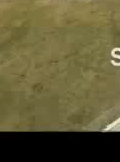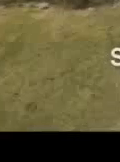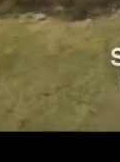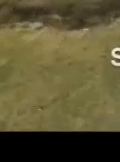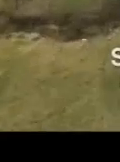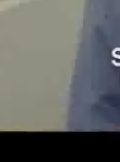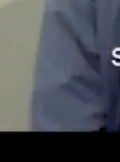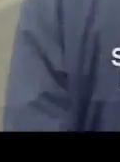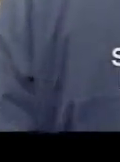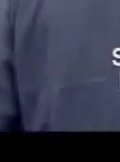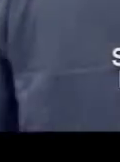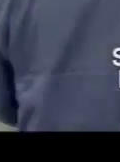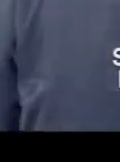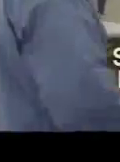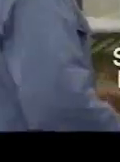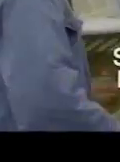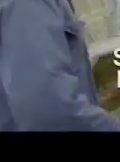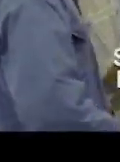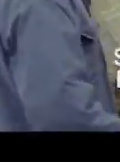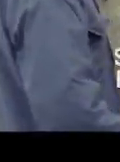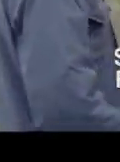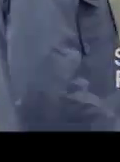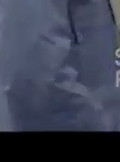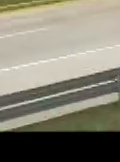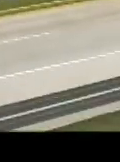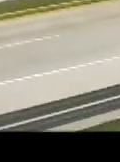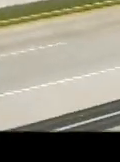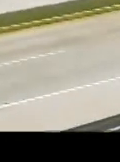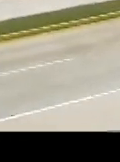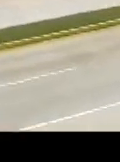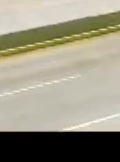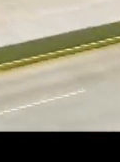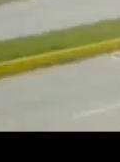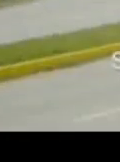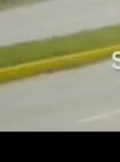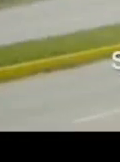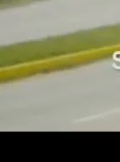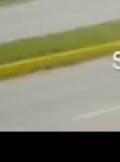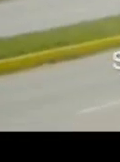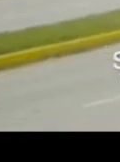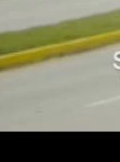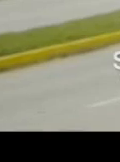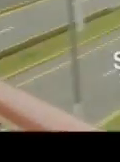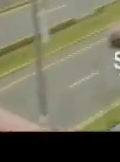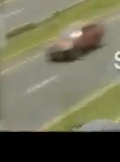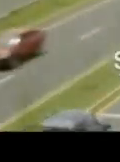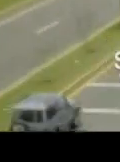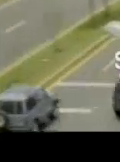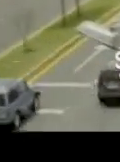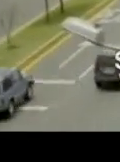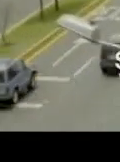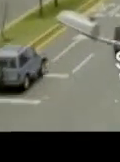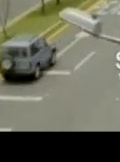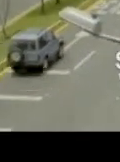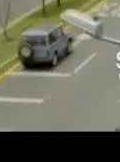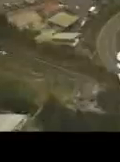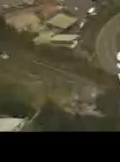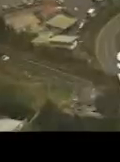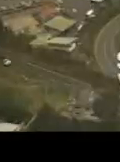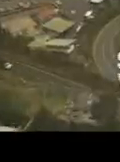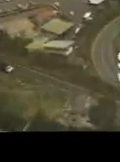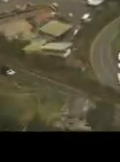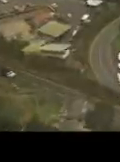grandes obras, que para algunos significa un sueño cumplido. Obras que mantienen vigente la emoción del reencuentro y